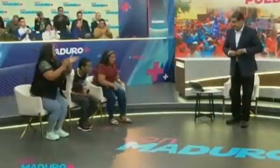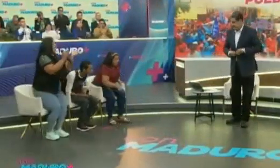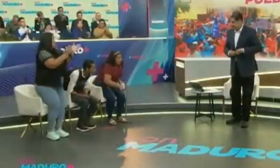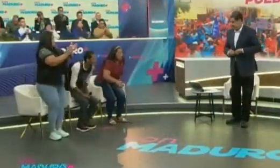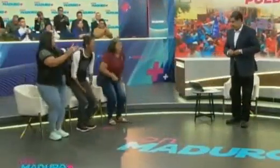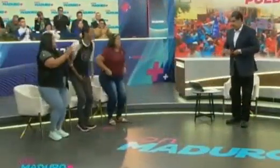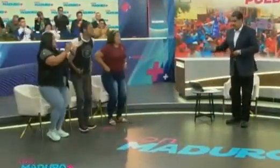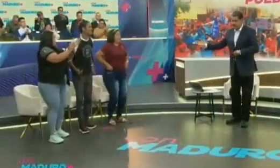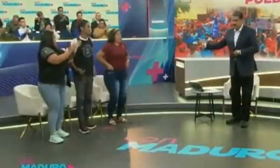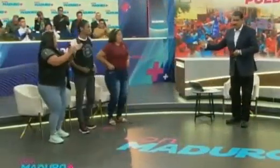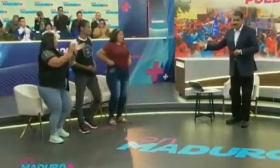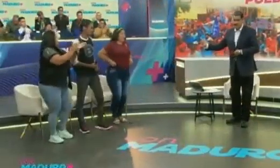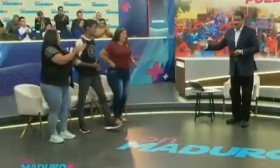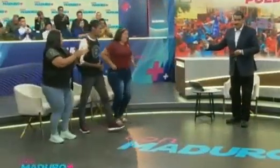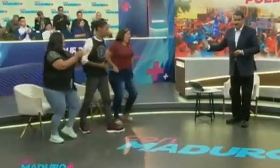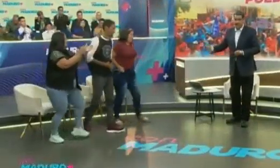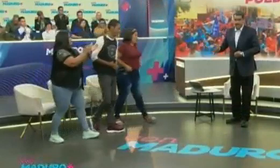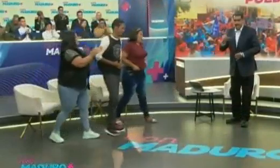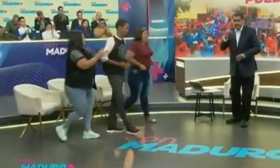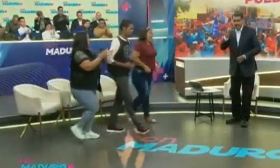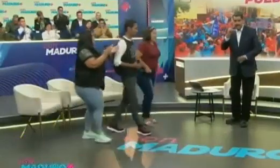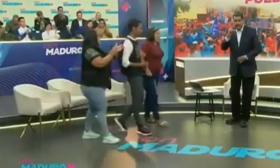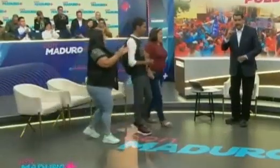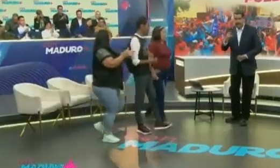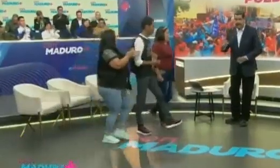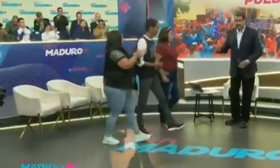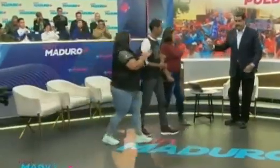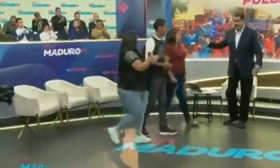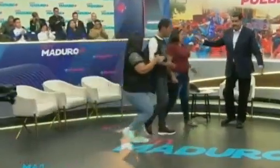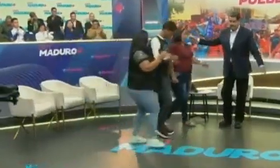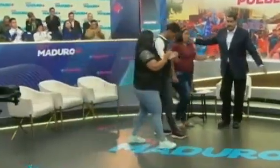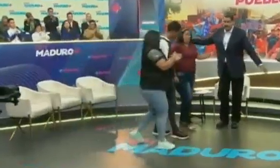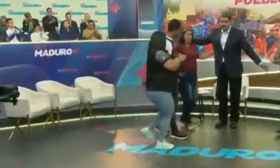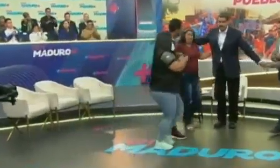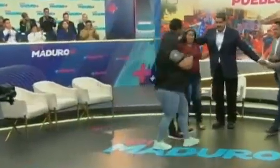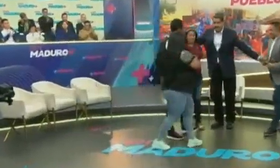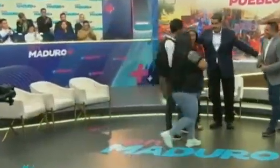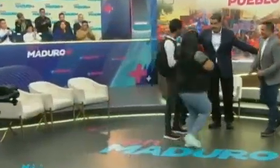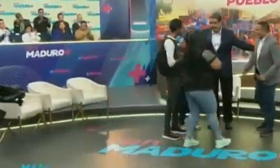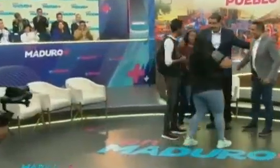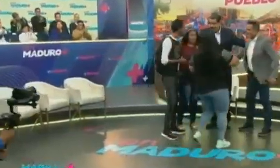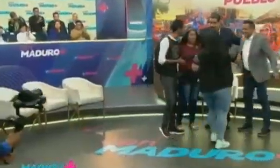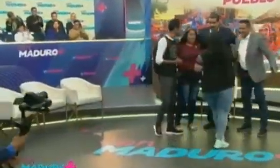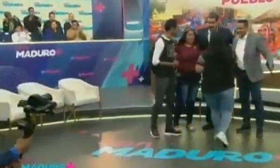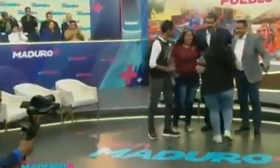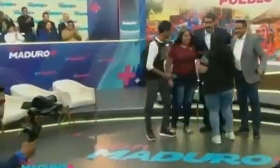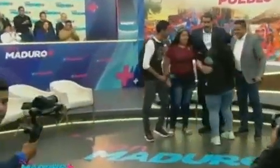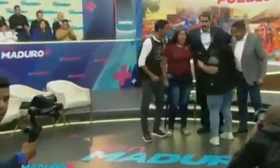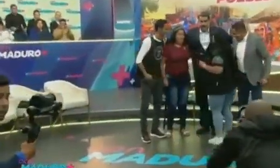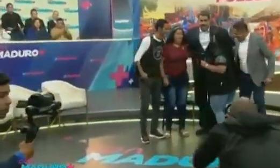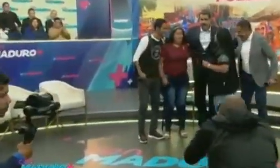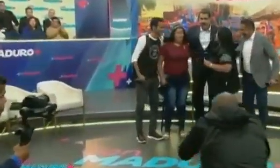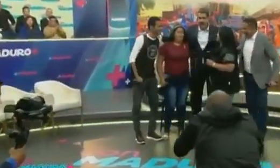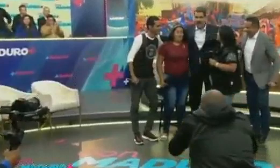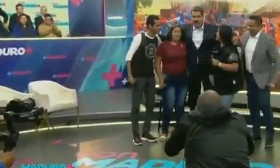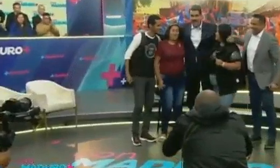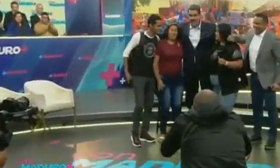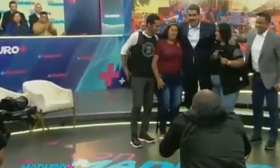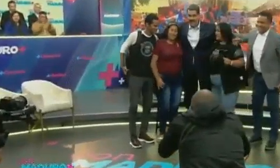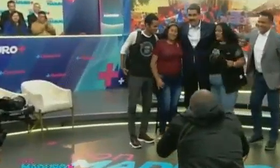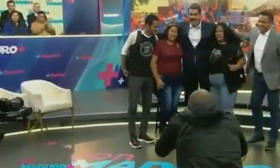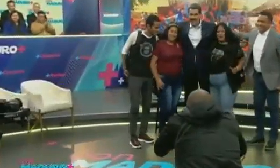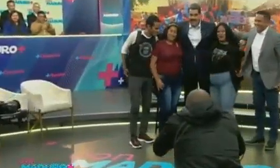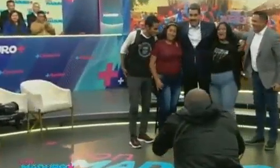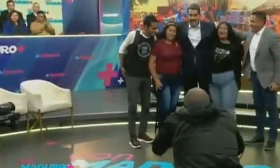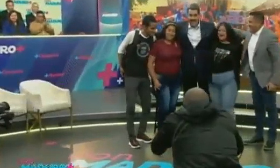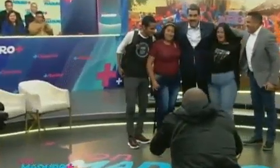sé el Paraguaná, qué buena verga y no digo más. Yo sé el Paraguaná, qué buena verga